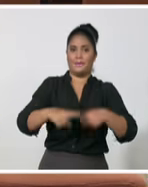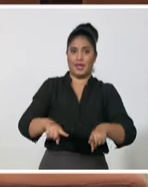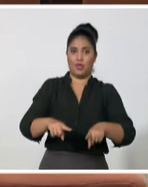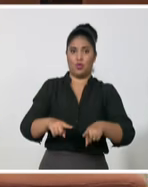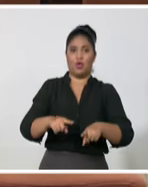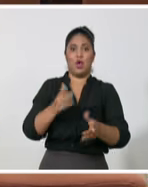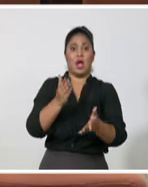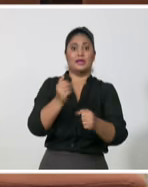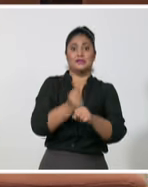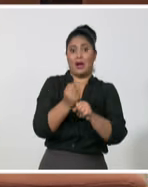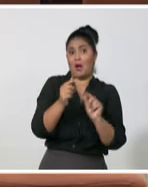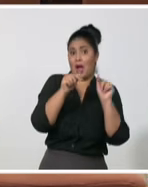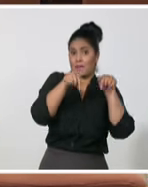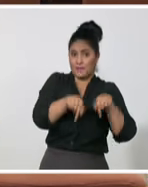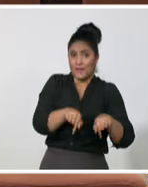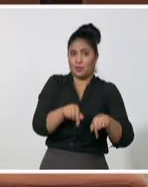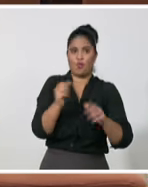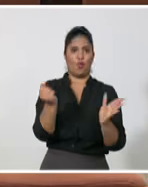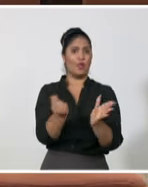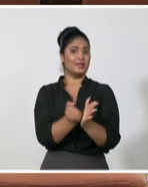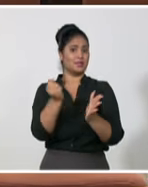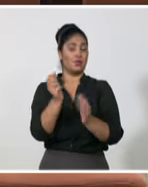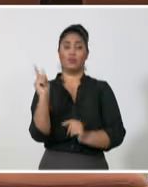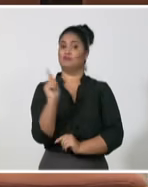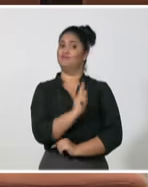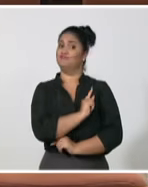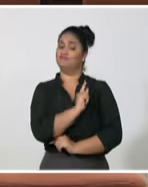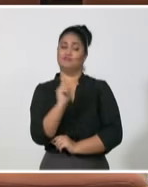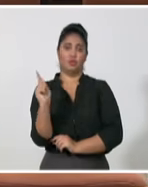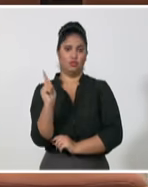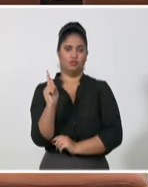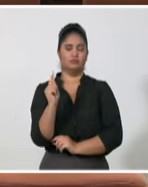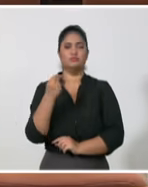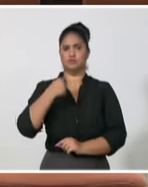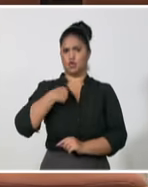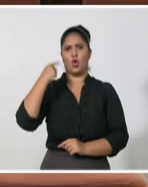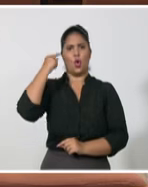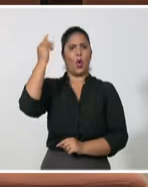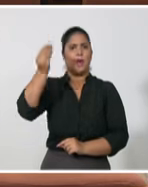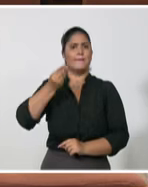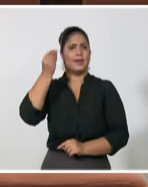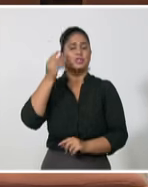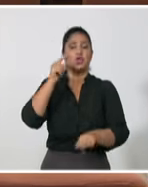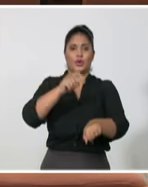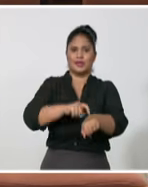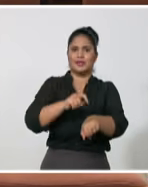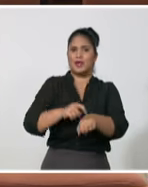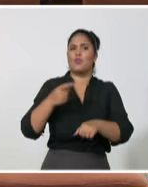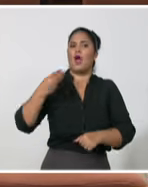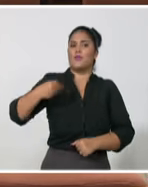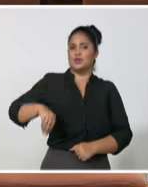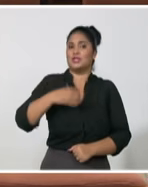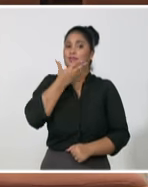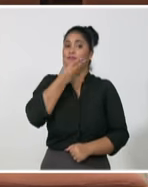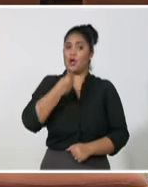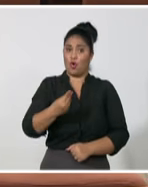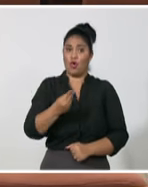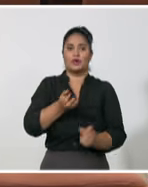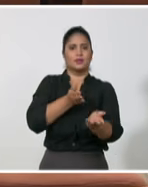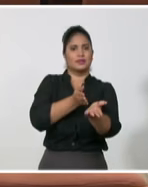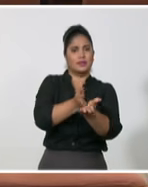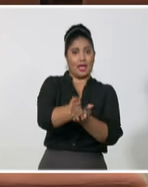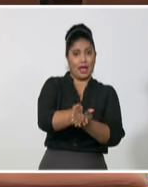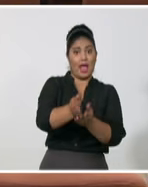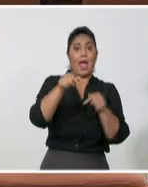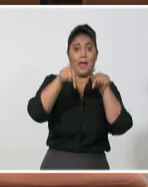parte en mi modesta opinión ese es uno de los tiempos en los cuales tenemos que aprovechar para que los muchachos vayan haciendo una maestría